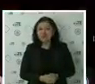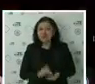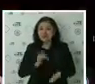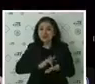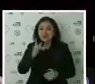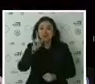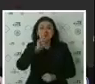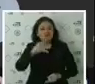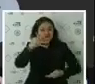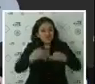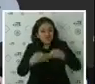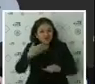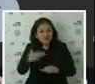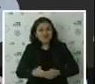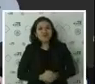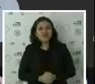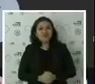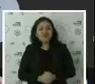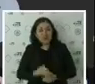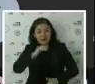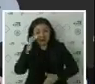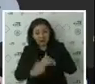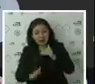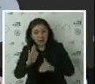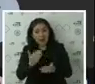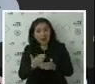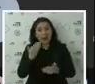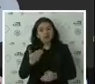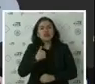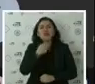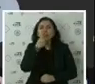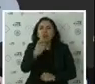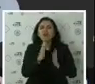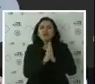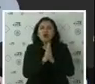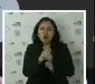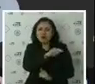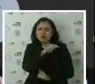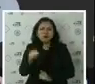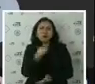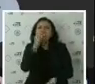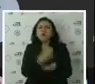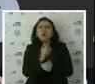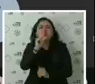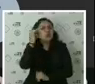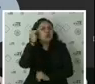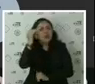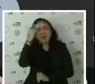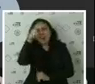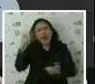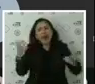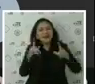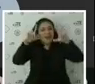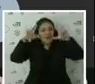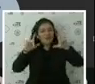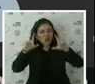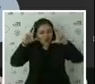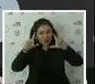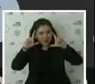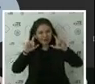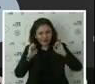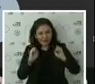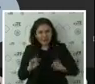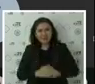Muchas gracias, magistrada. Antes de concluir, pido atentamente nos obsequien solo un momento para realizar la toma de